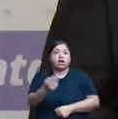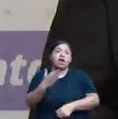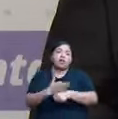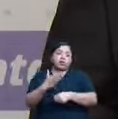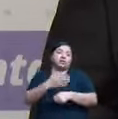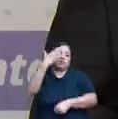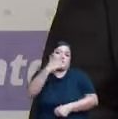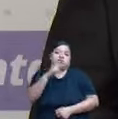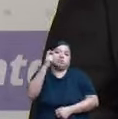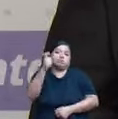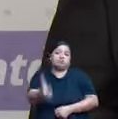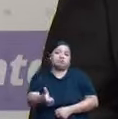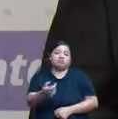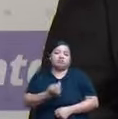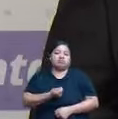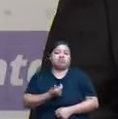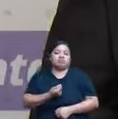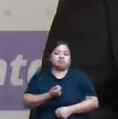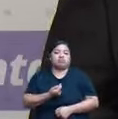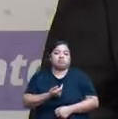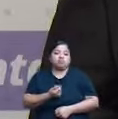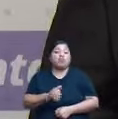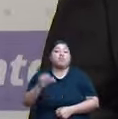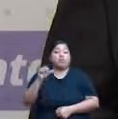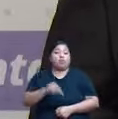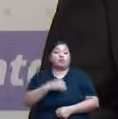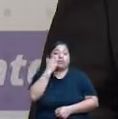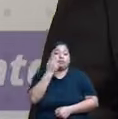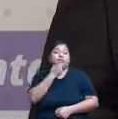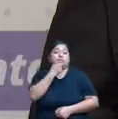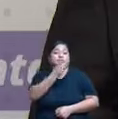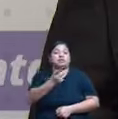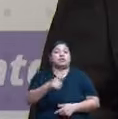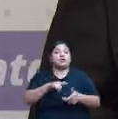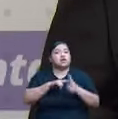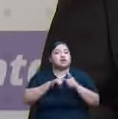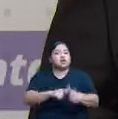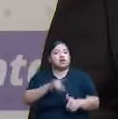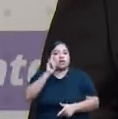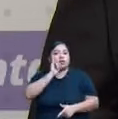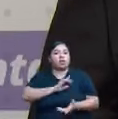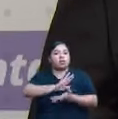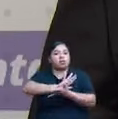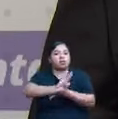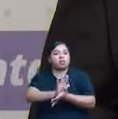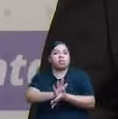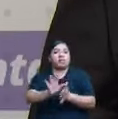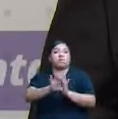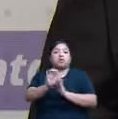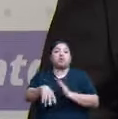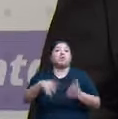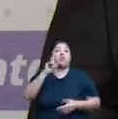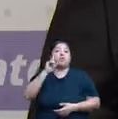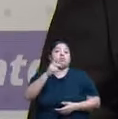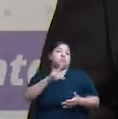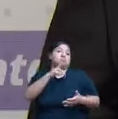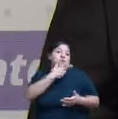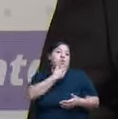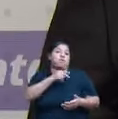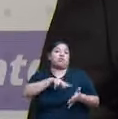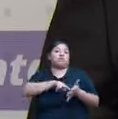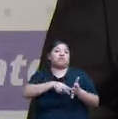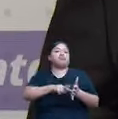son suficientes. Y hoy comentarles que sigue discriminando a la mujer, porque si un ingeniero llega y le pagan X